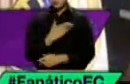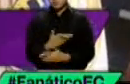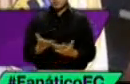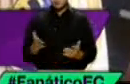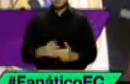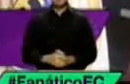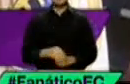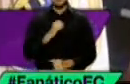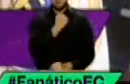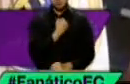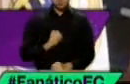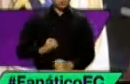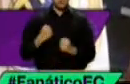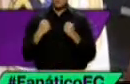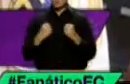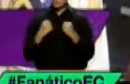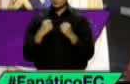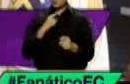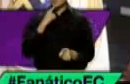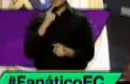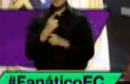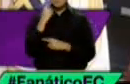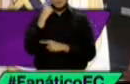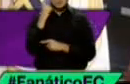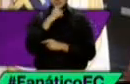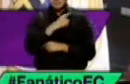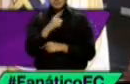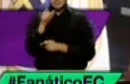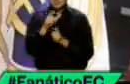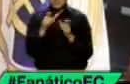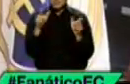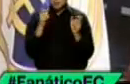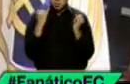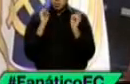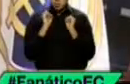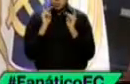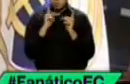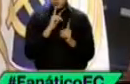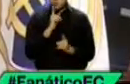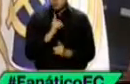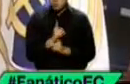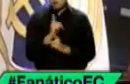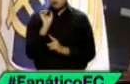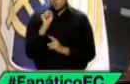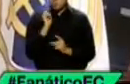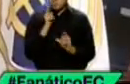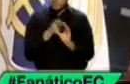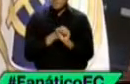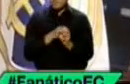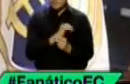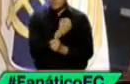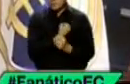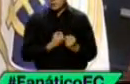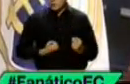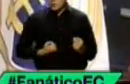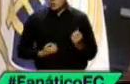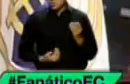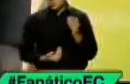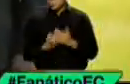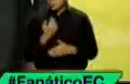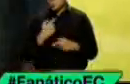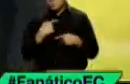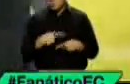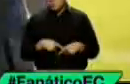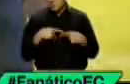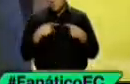voy a sacrificar mucho para enseñar que merezco esa oportunidad. Sacrificio no es algo nuevo en mi